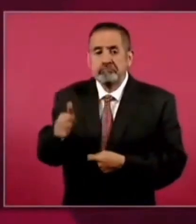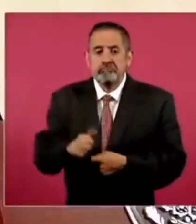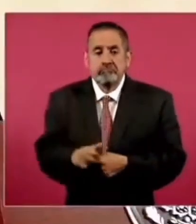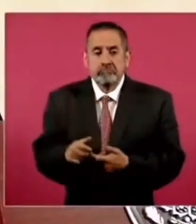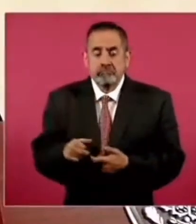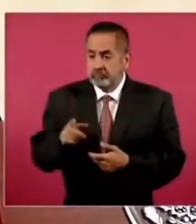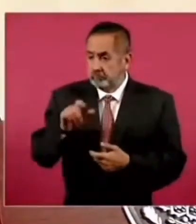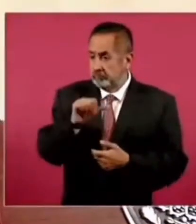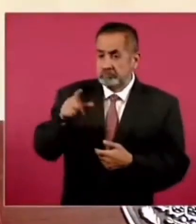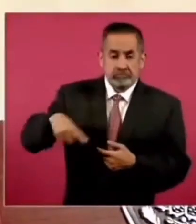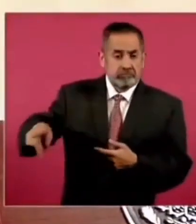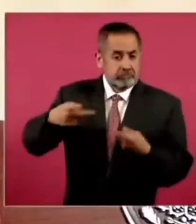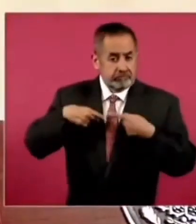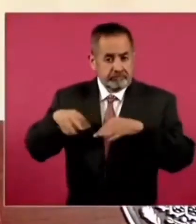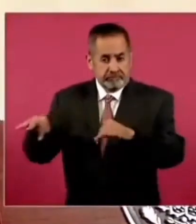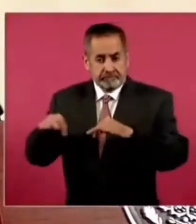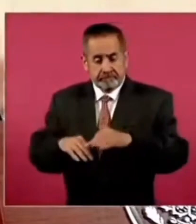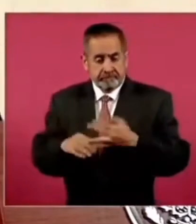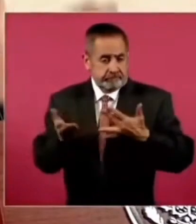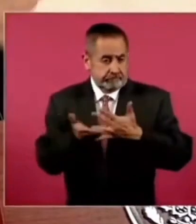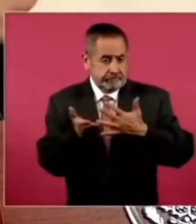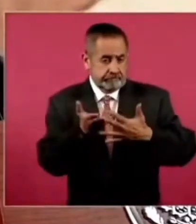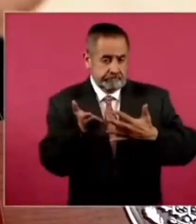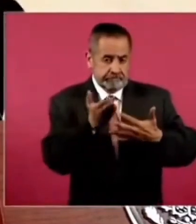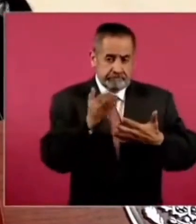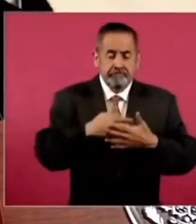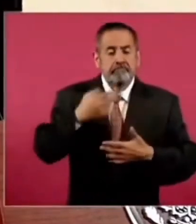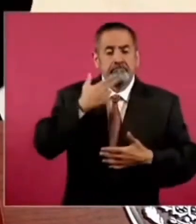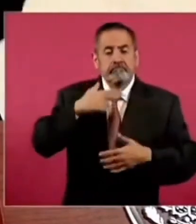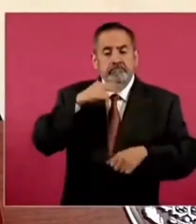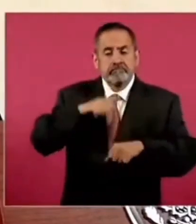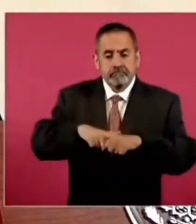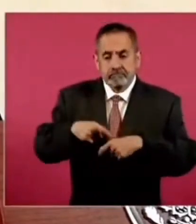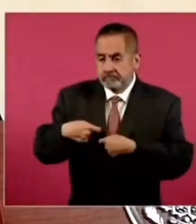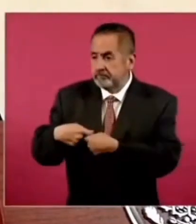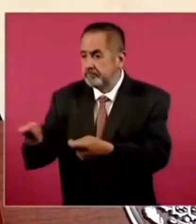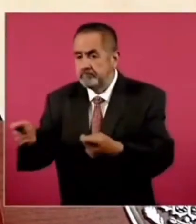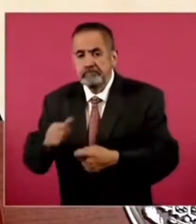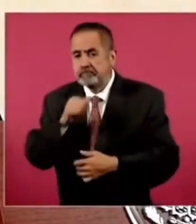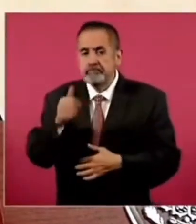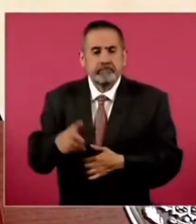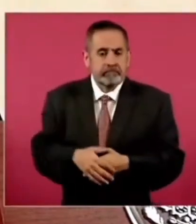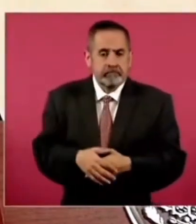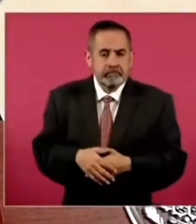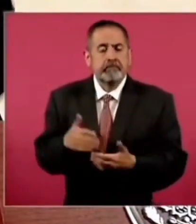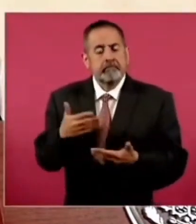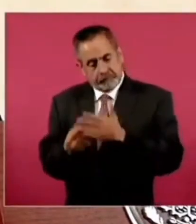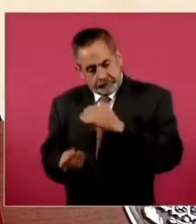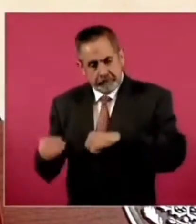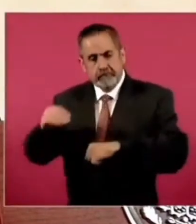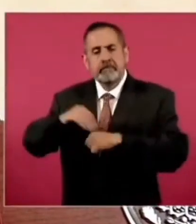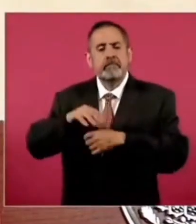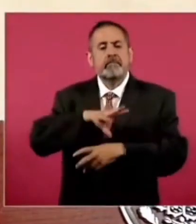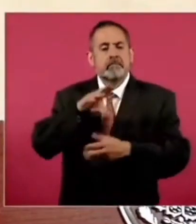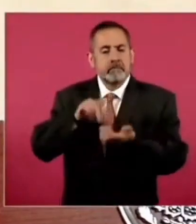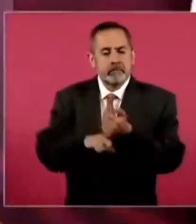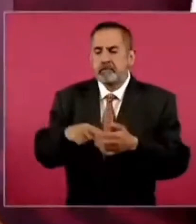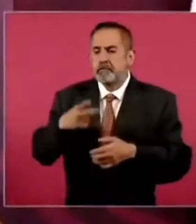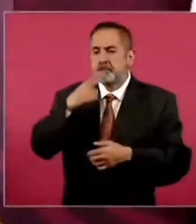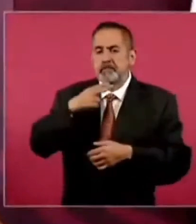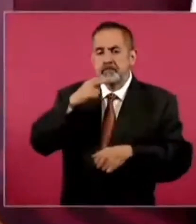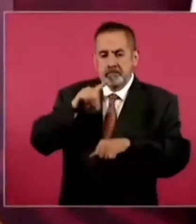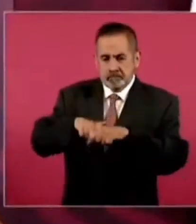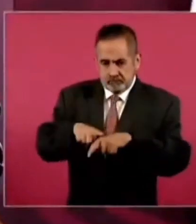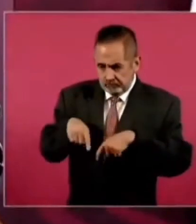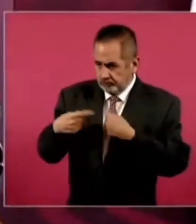a los trabajadores. Ahora, el incremento al reparto de utilidades ha